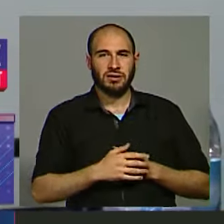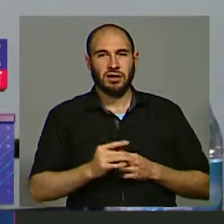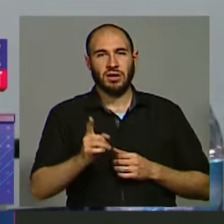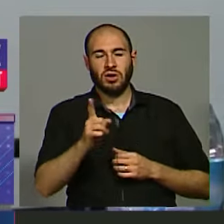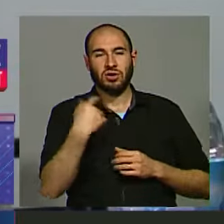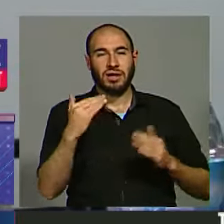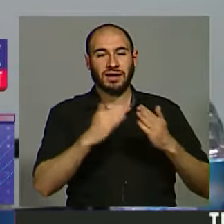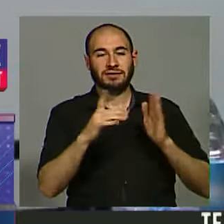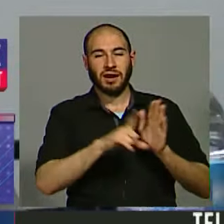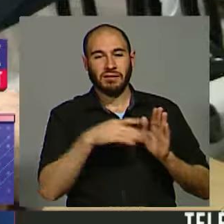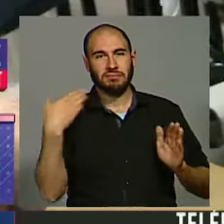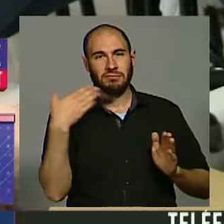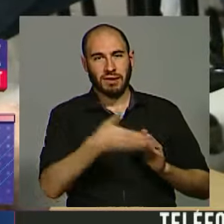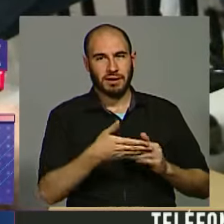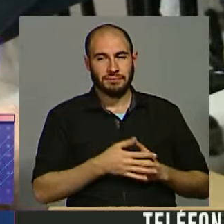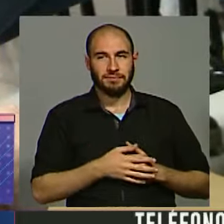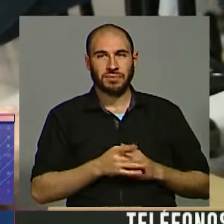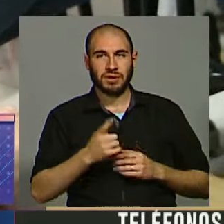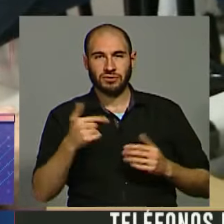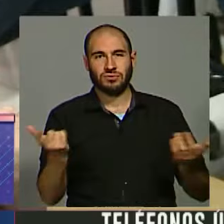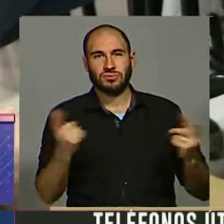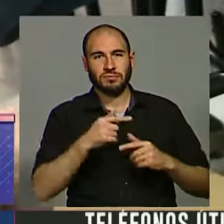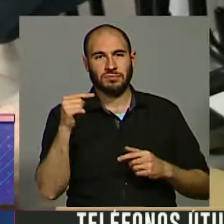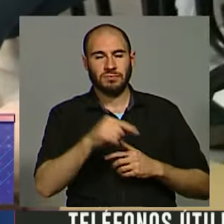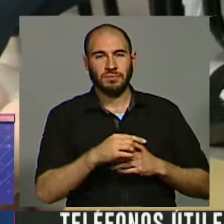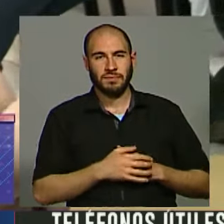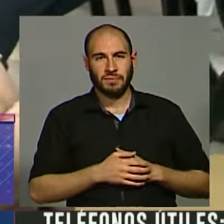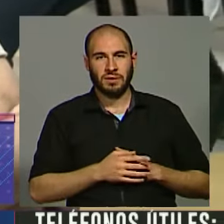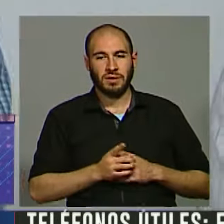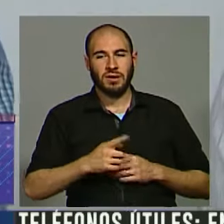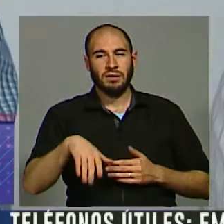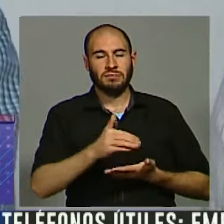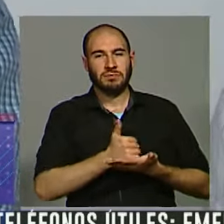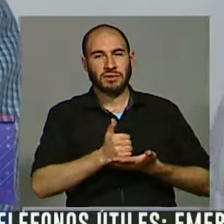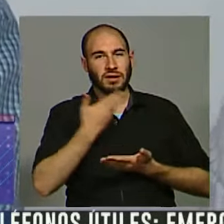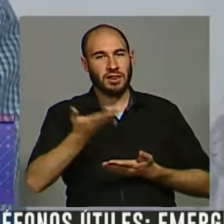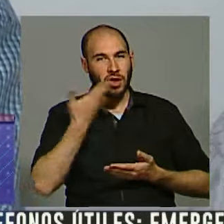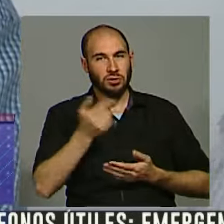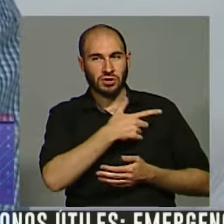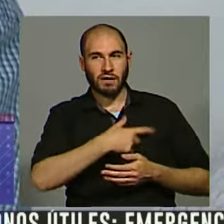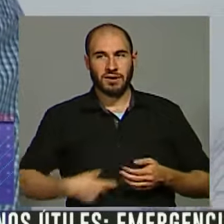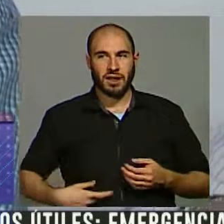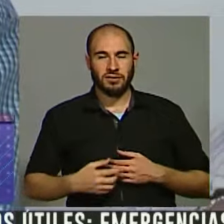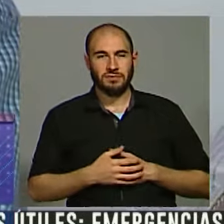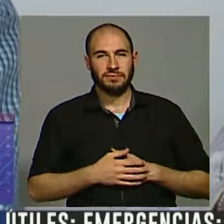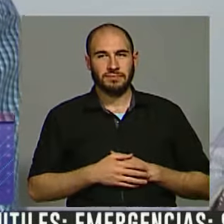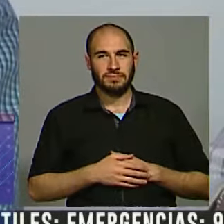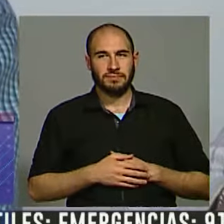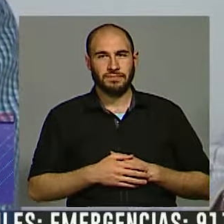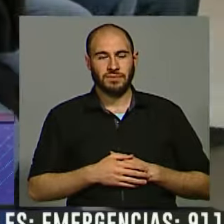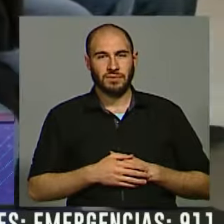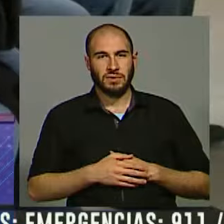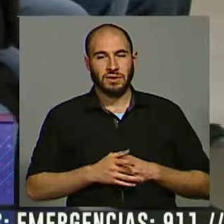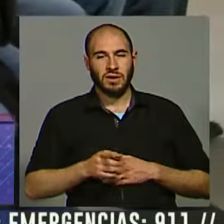estar en la legislatura, ahí es donde vamos a hacer la concentración, donde vamos a esperar el discurso del señor gobernador. Y ya